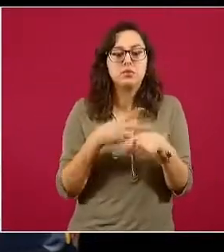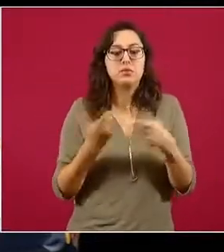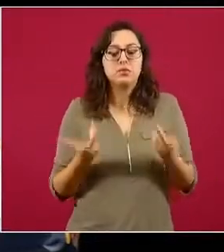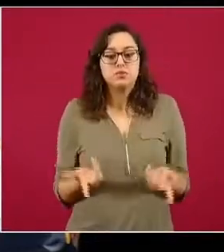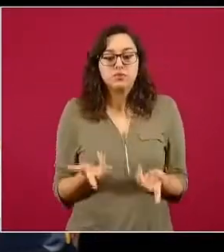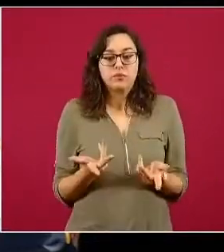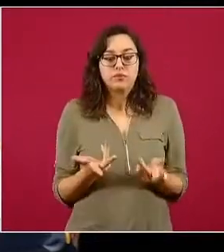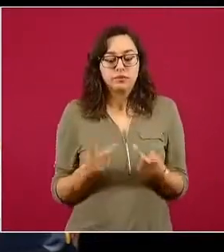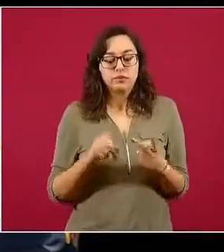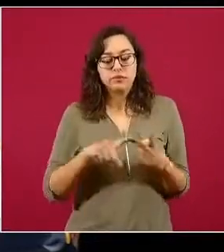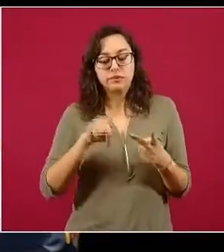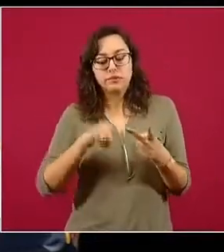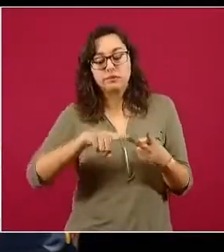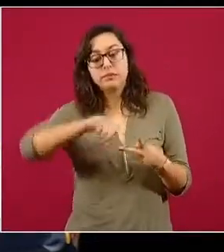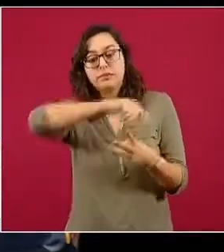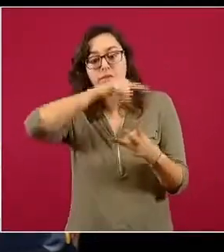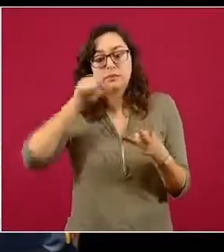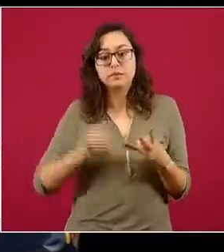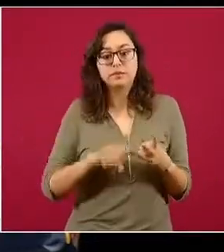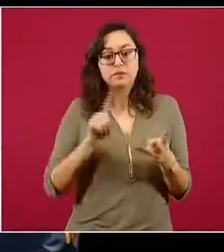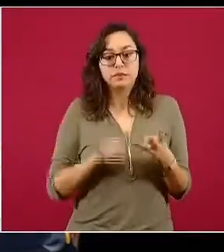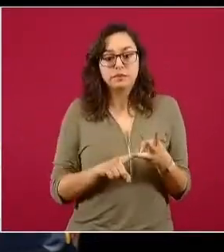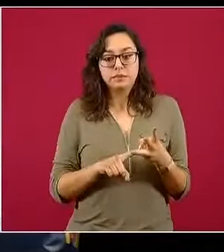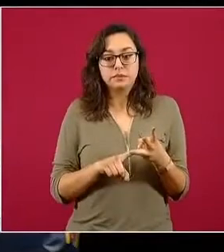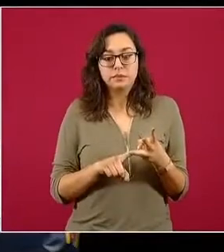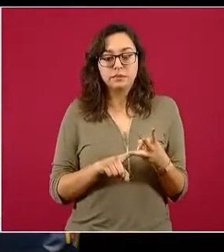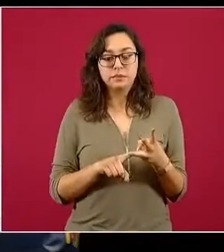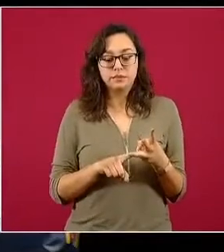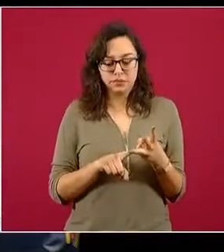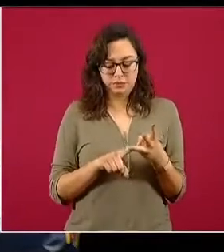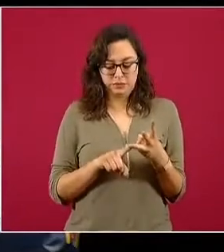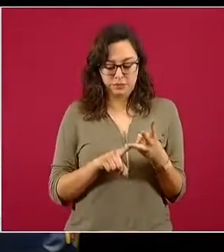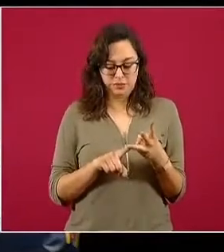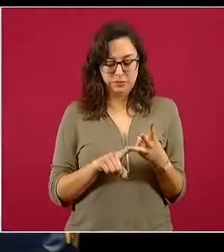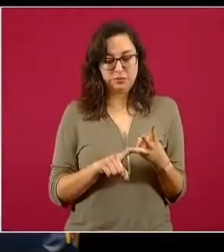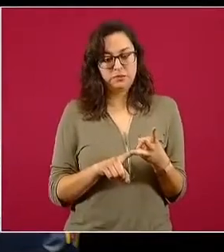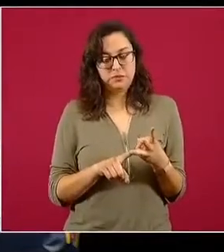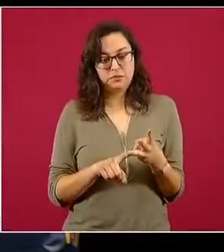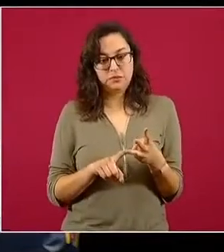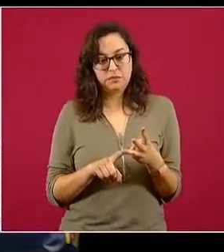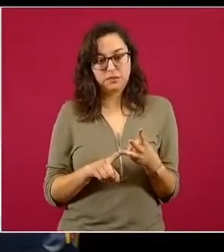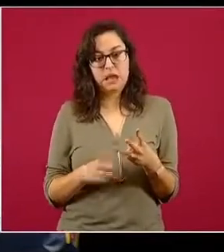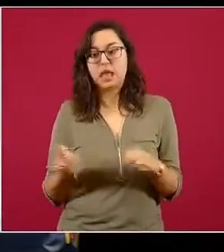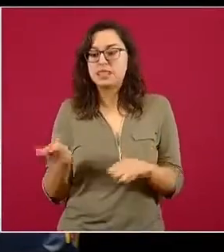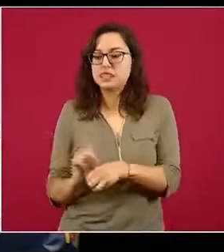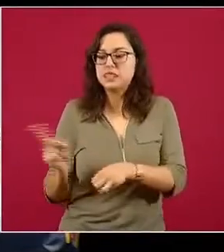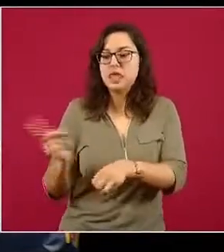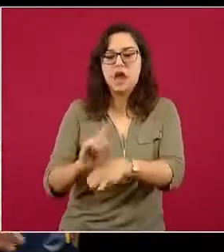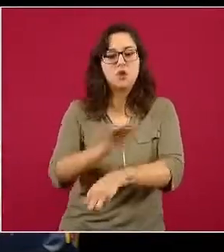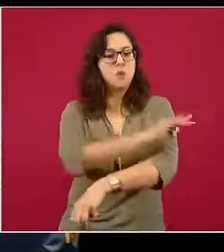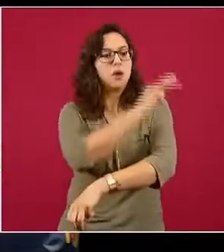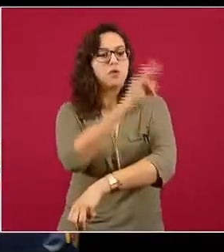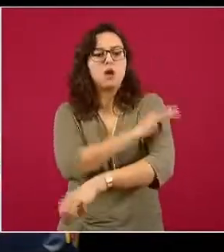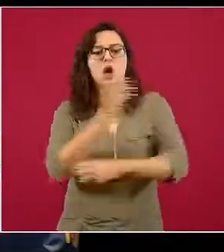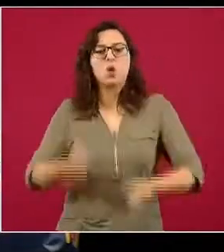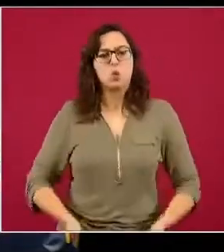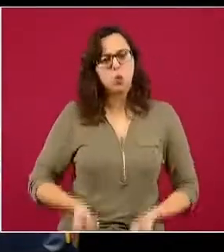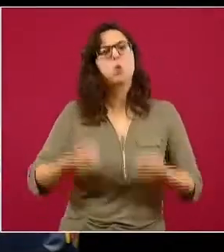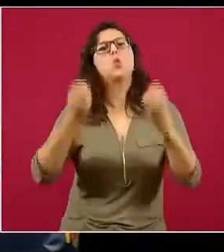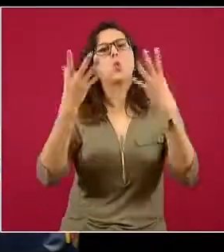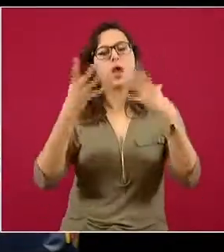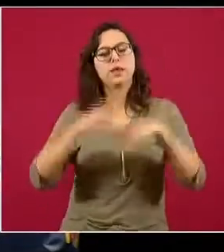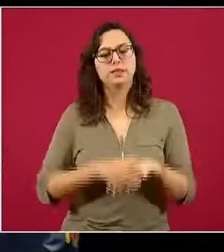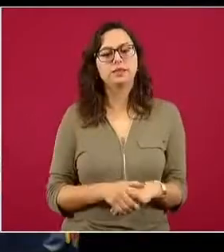Y también lo que le quiero preguntar, ¿cuántas vacunas van a poner o van a empezar a aplicar al día? ¿Y cómo van a evitar